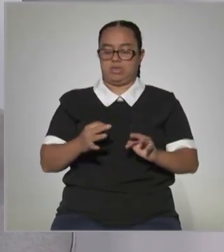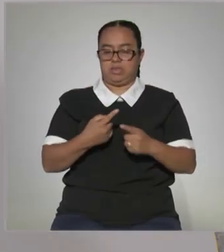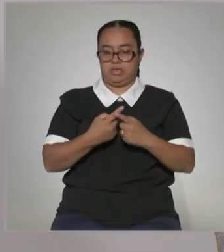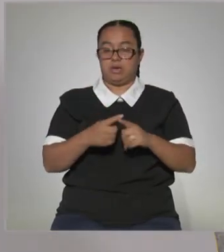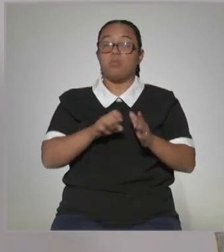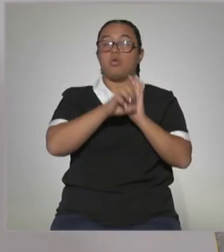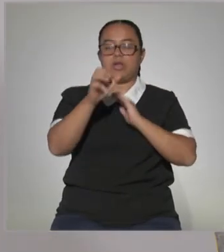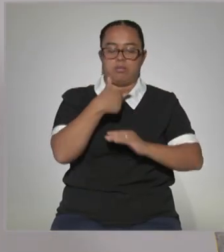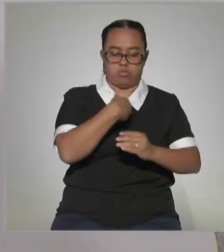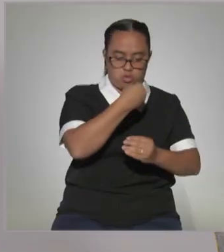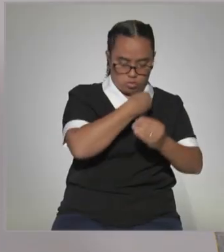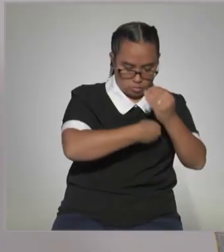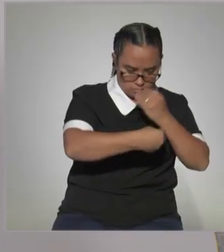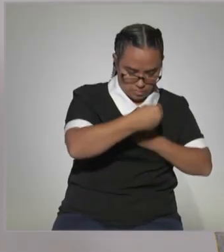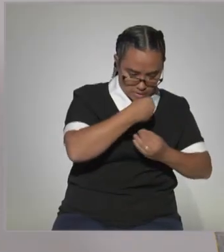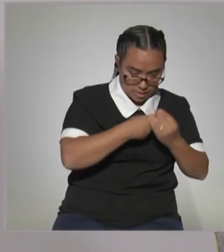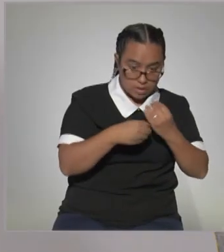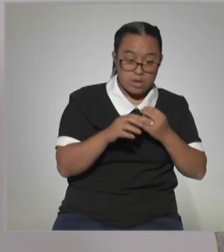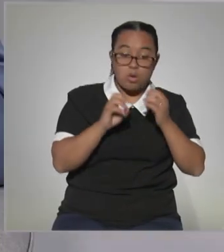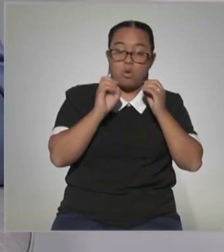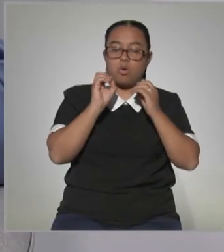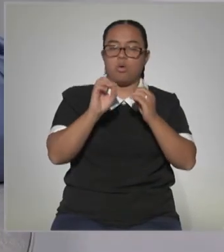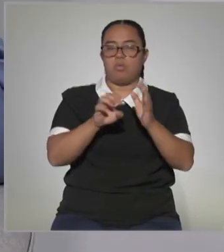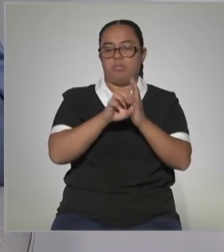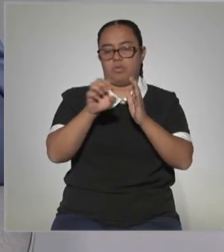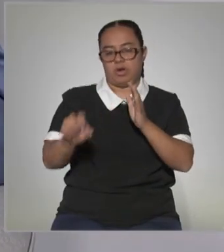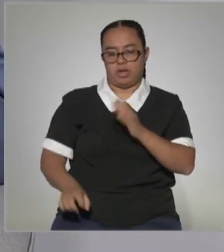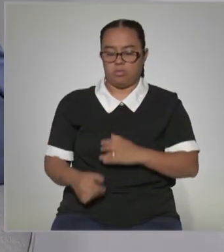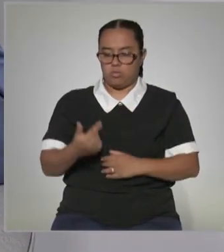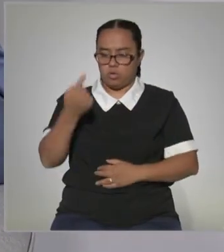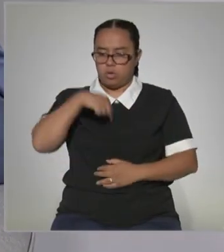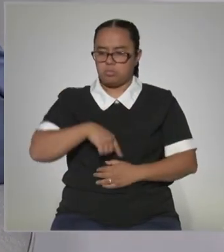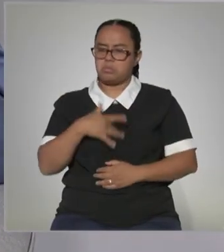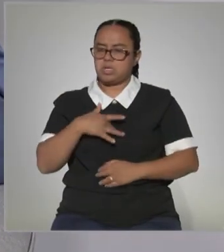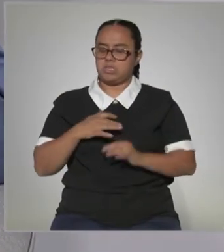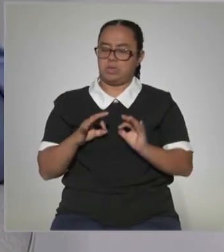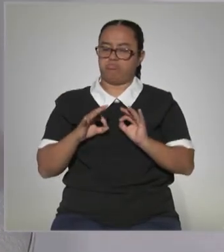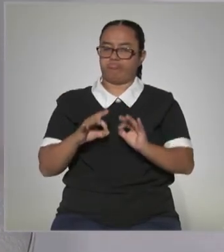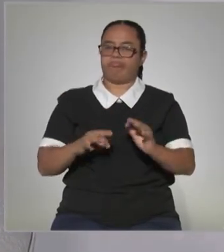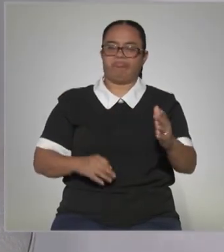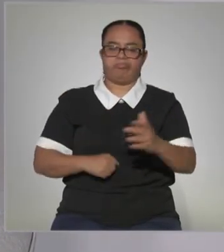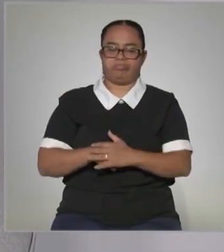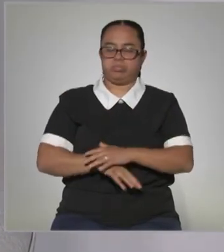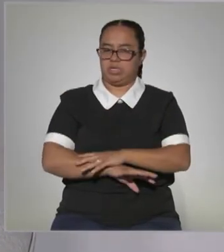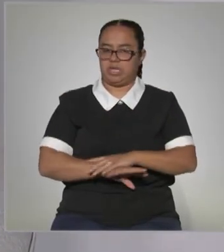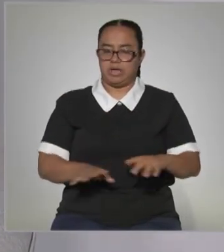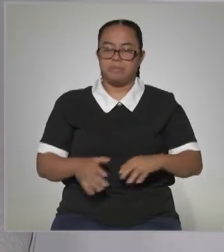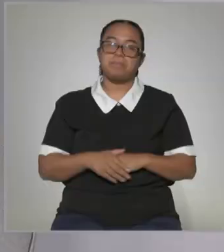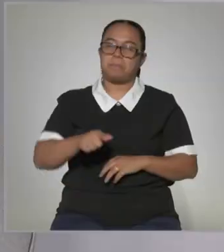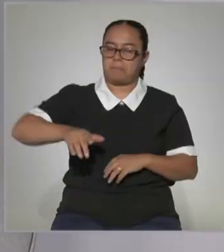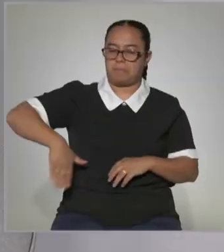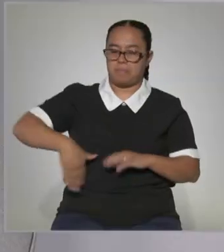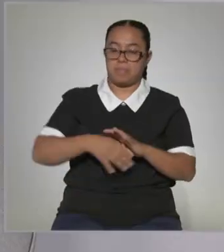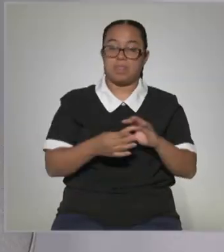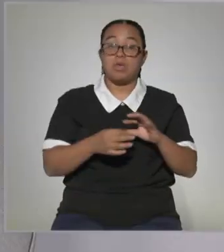comer y otra cosa es abrirse a estar satisfecho, ¿no? Lo que comentábamos hace un rato, o sea, comer demasiado. ¿Por